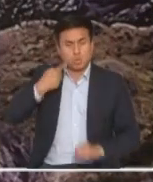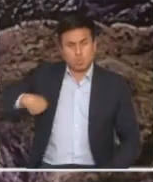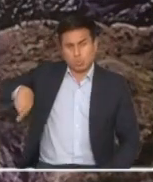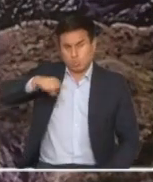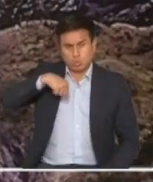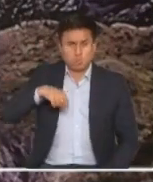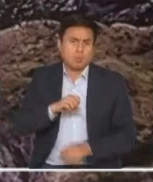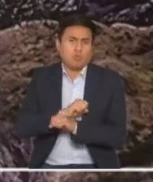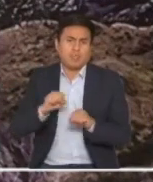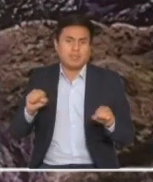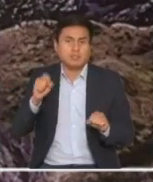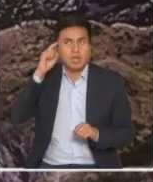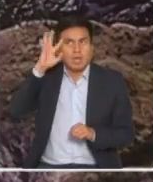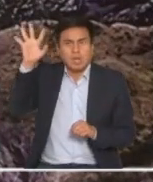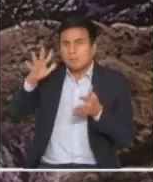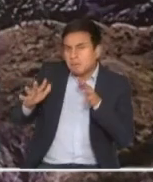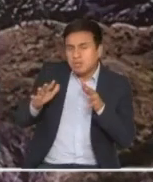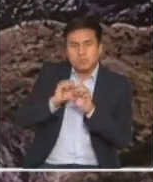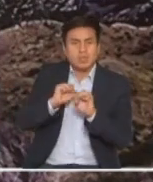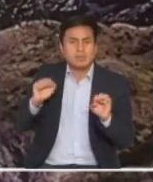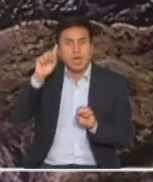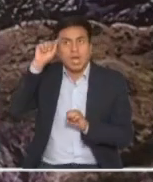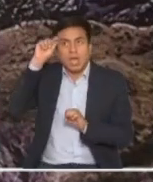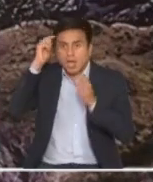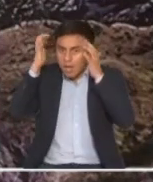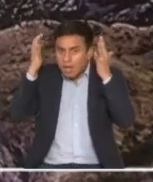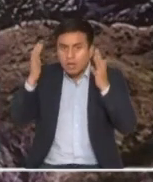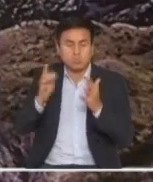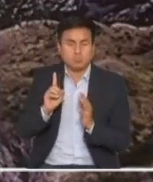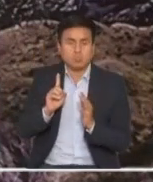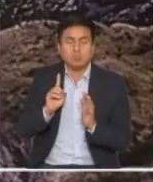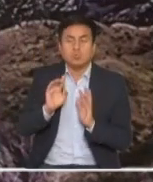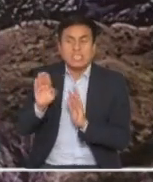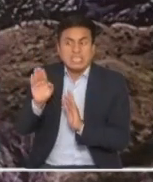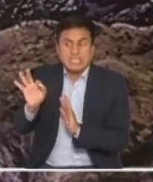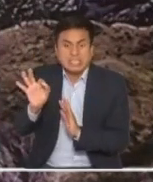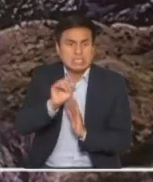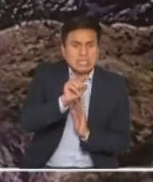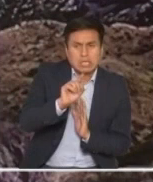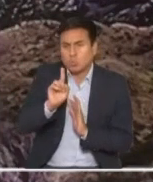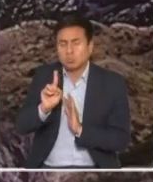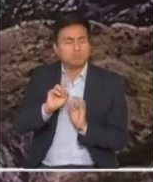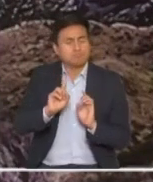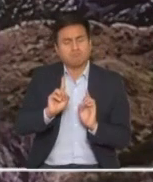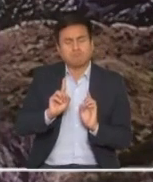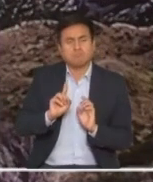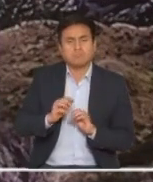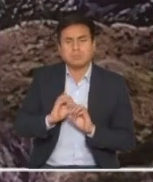hacer ninguna hipótesis no creamos hipótesis ni nos inclinamos por una u otra